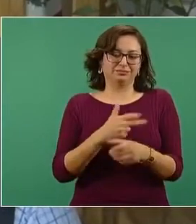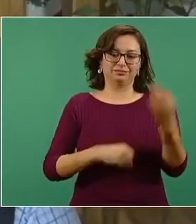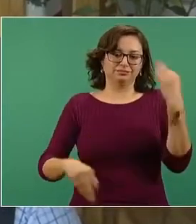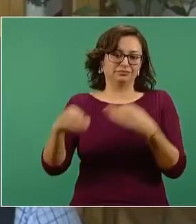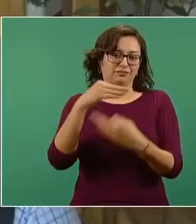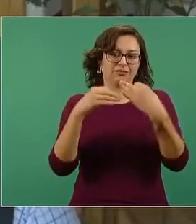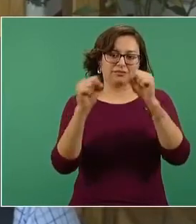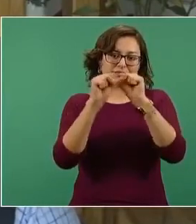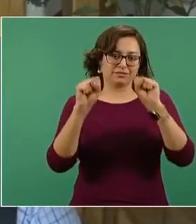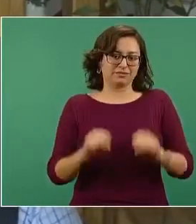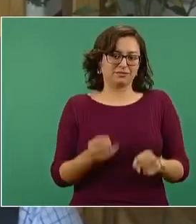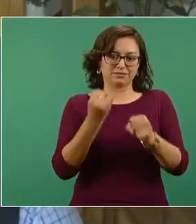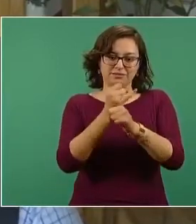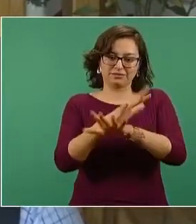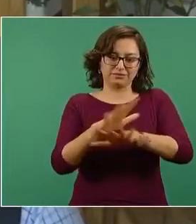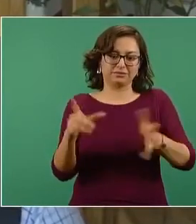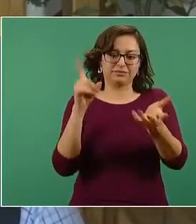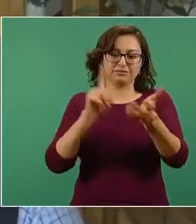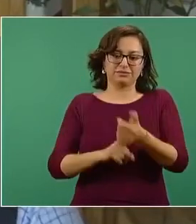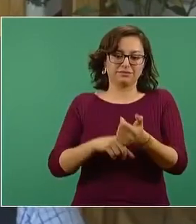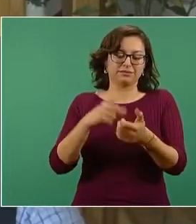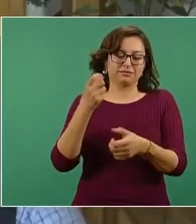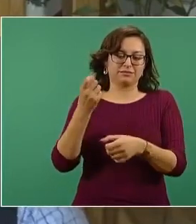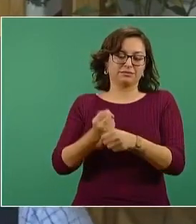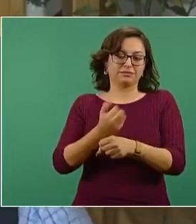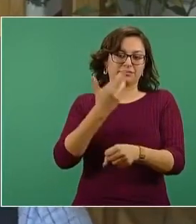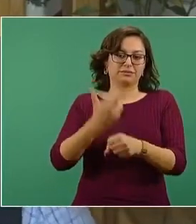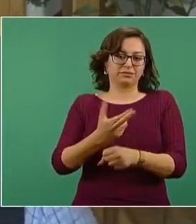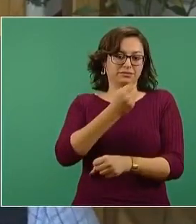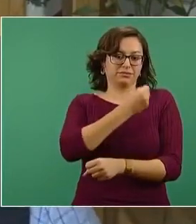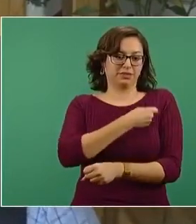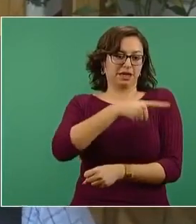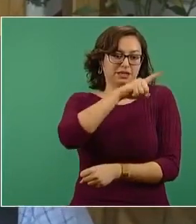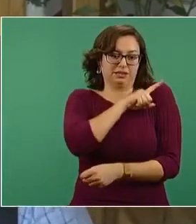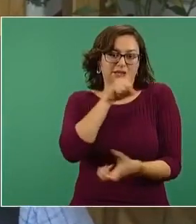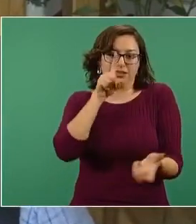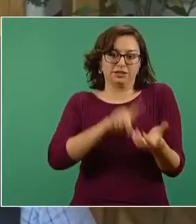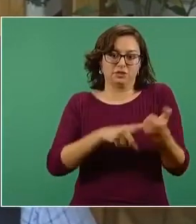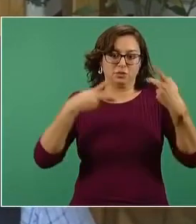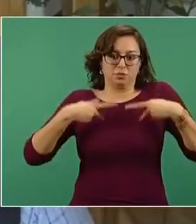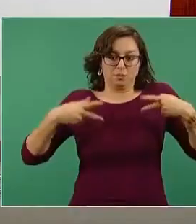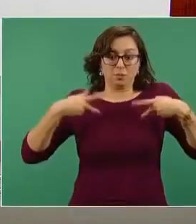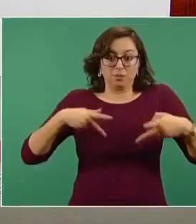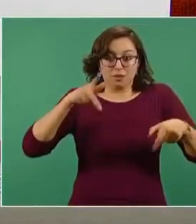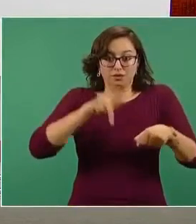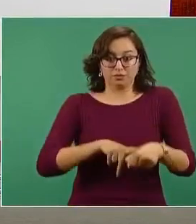la Secretaría de Salud, sobre todo cuando trabajamos con datos personales.